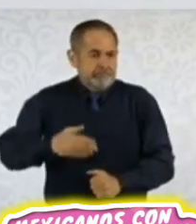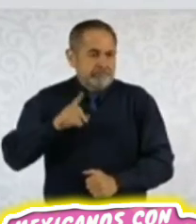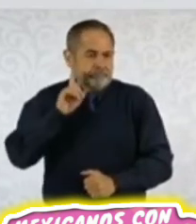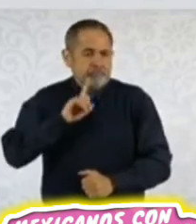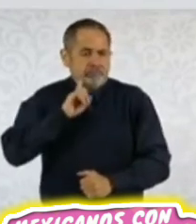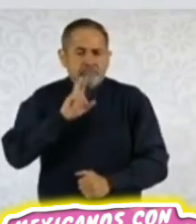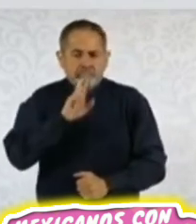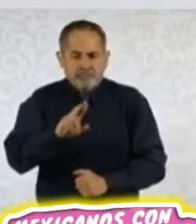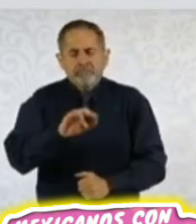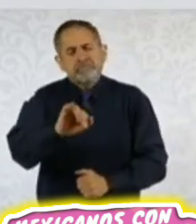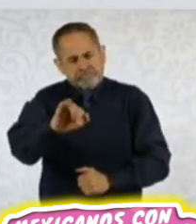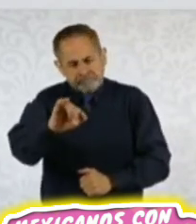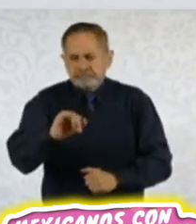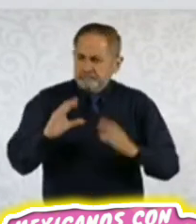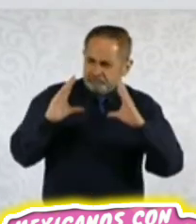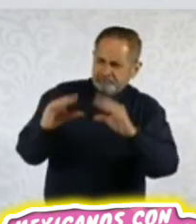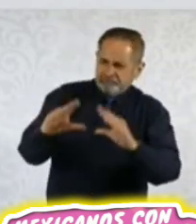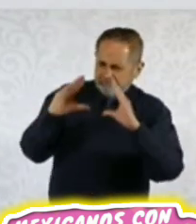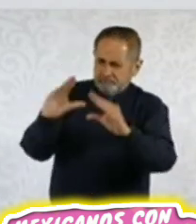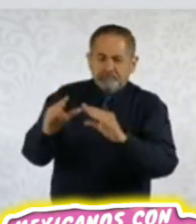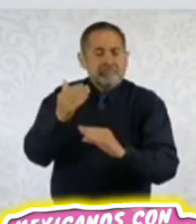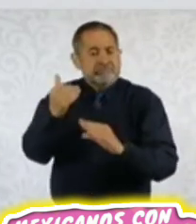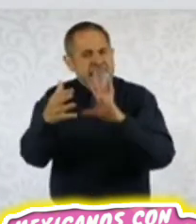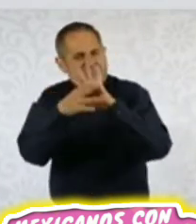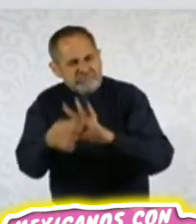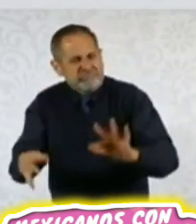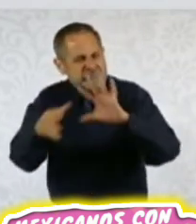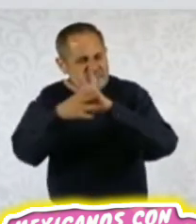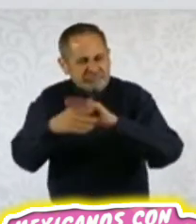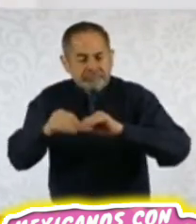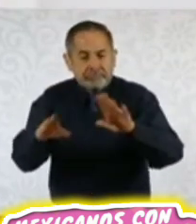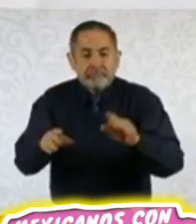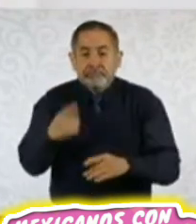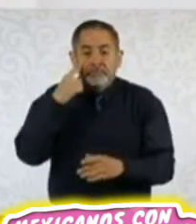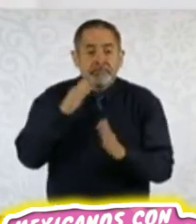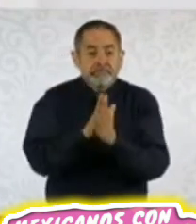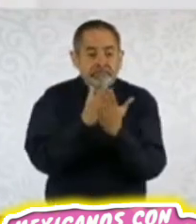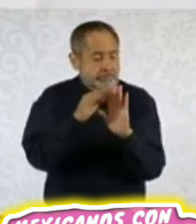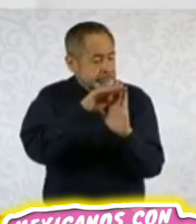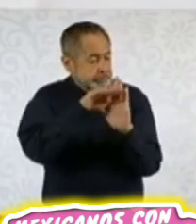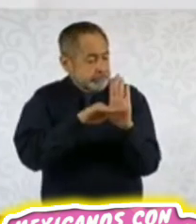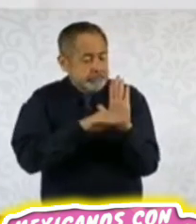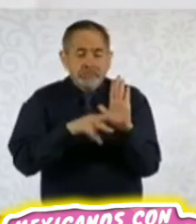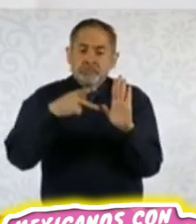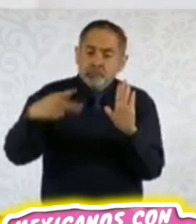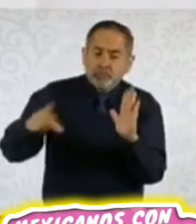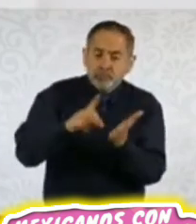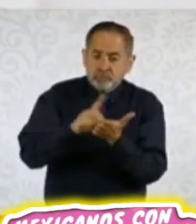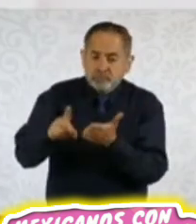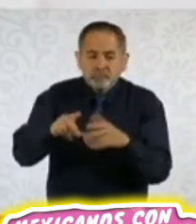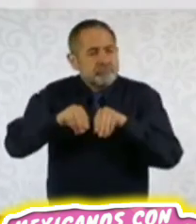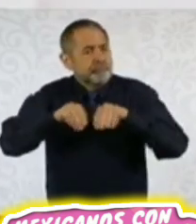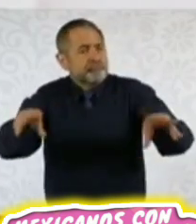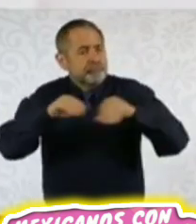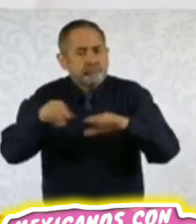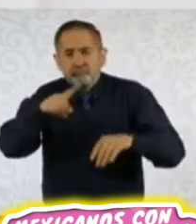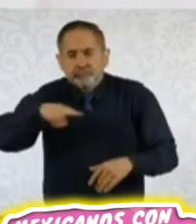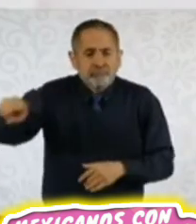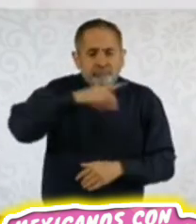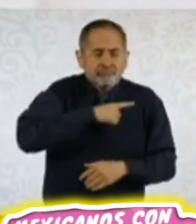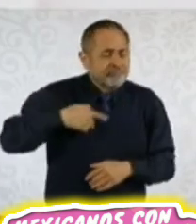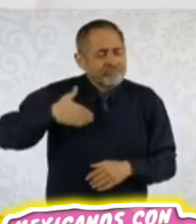permanentemente. O sea, la cartilla de derechos tiene que ver con que se sepa cuáles son los derechos que tenemos las